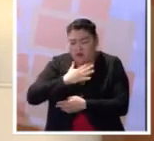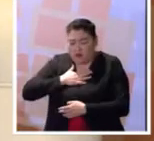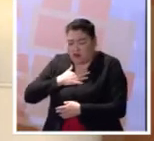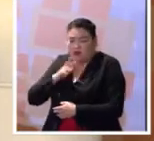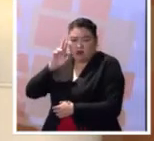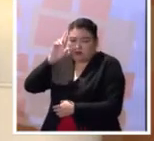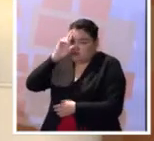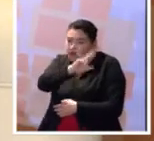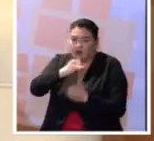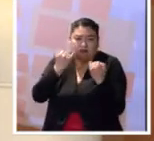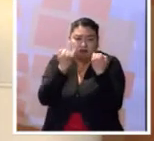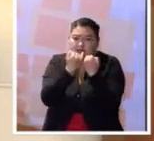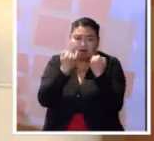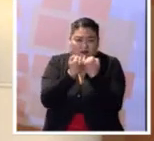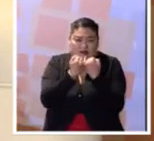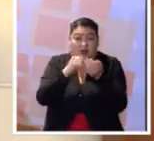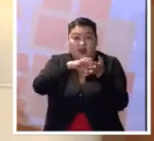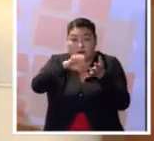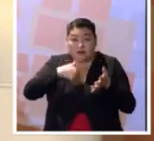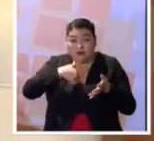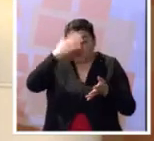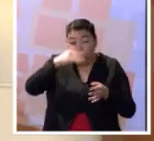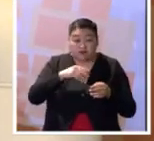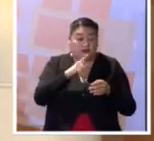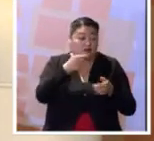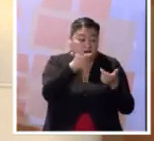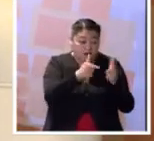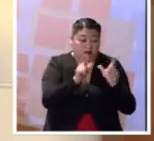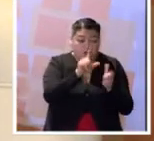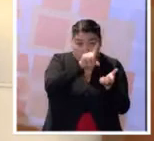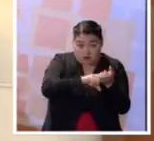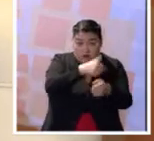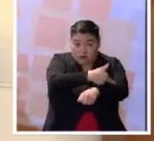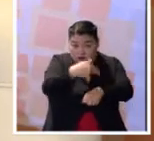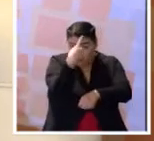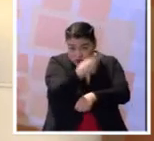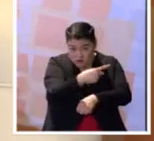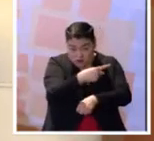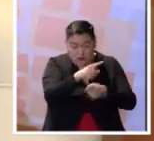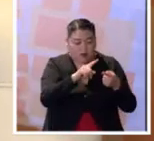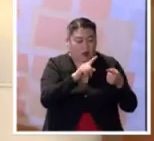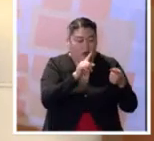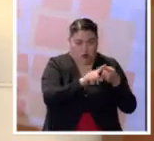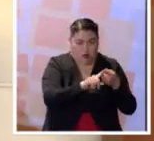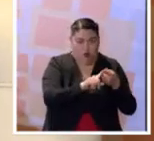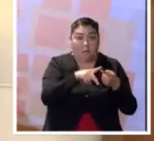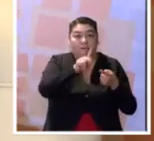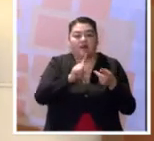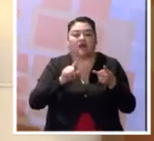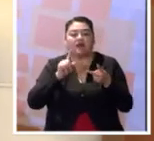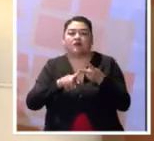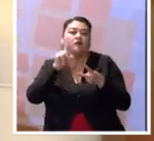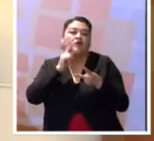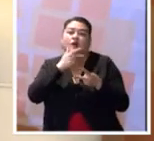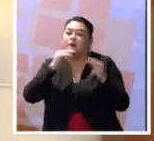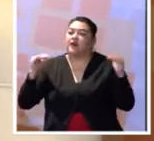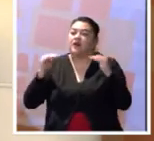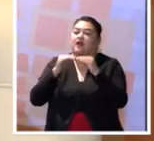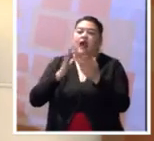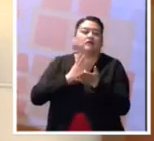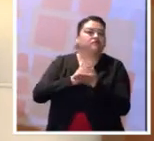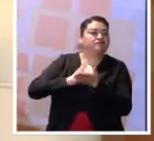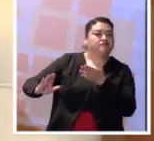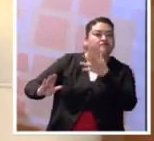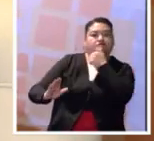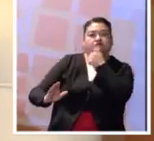duda que el principio democrático no es excluyente del principio de paridad y de igualdad, no lo es, y que en esa medida la forma